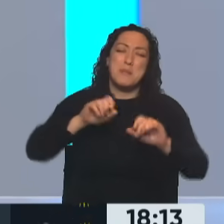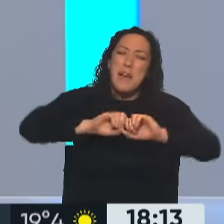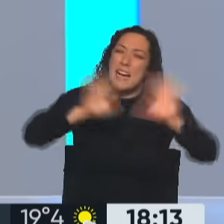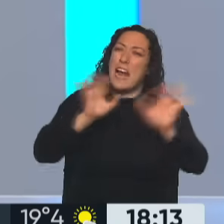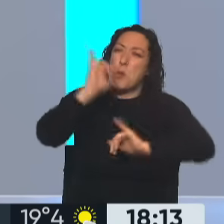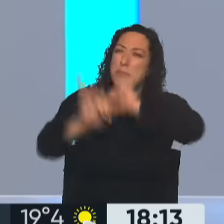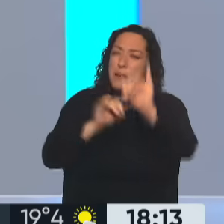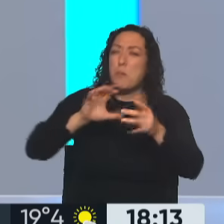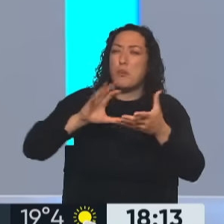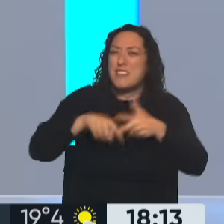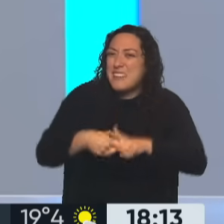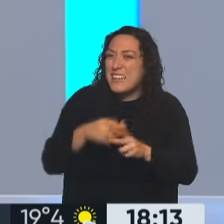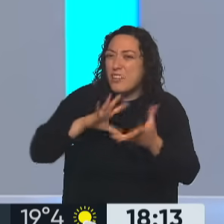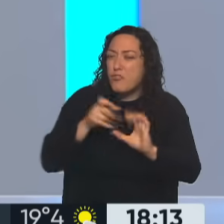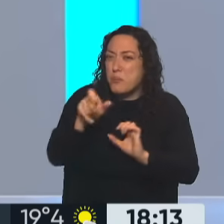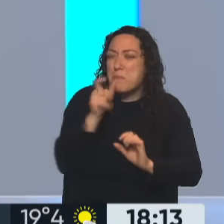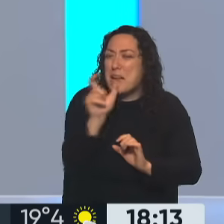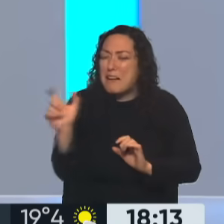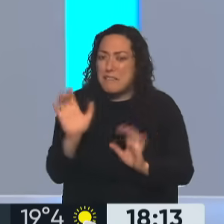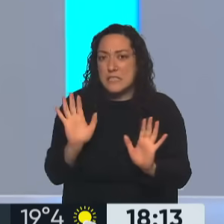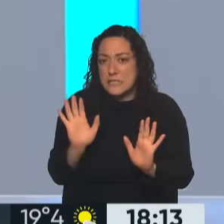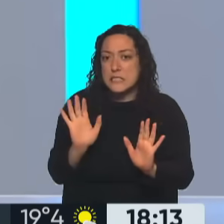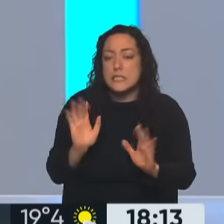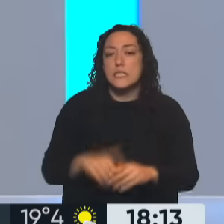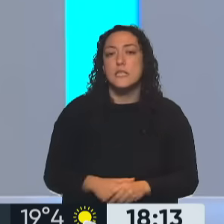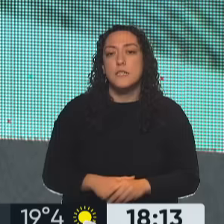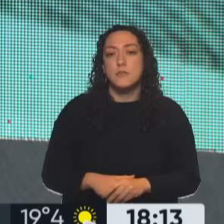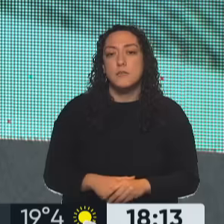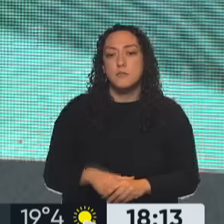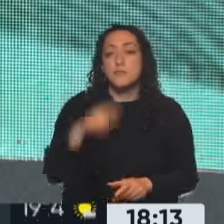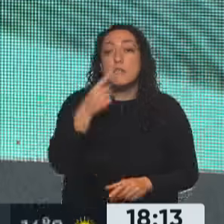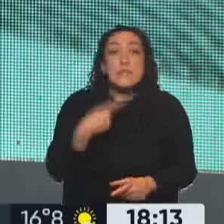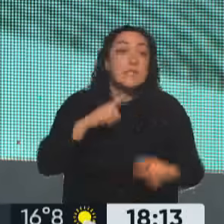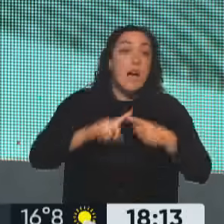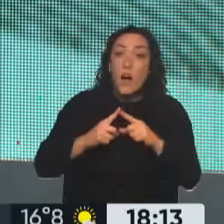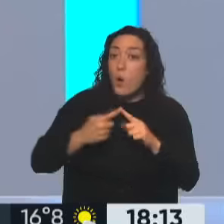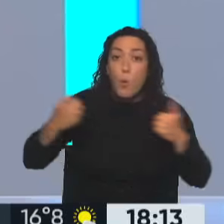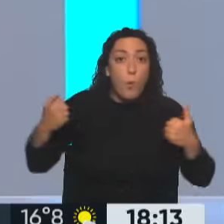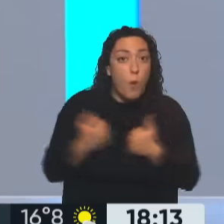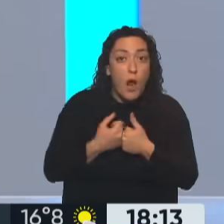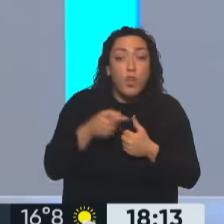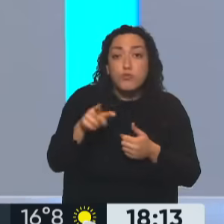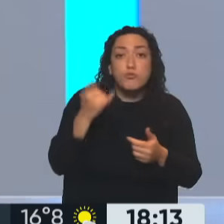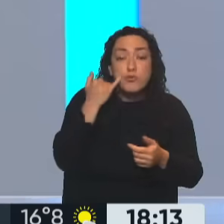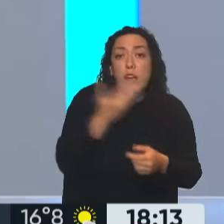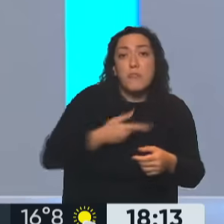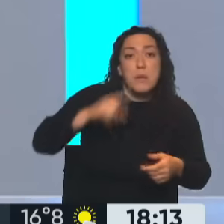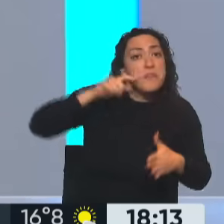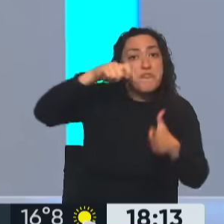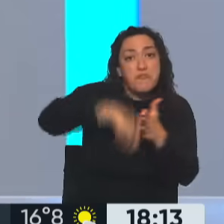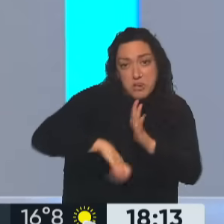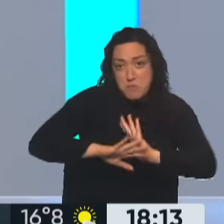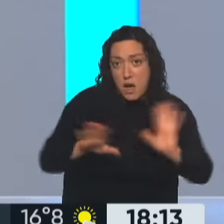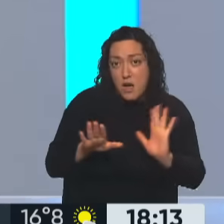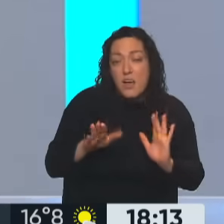el lenguaje técnico, sí, y resumido de Gabriel Rubin. Lo que dice que hay un acuerdo en principio, ¿no? Hay un acuerdo, eso está firmado con el Fondo Monetario Internacional. No estaba de